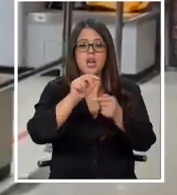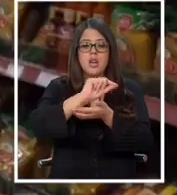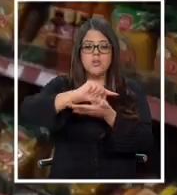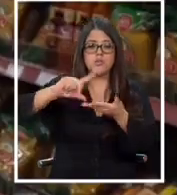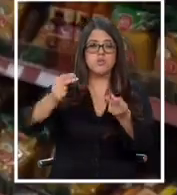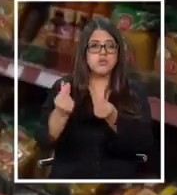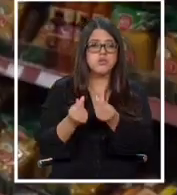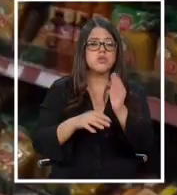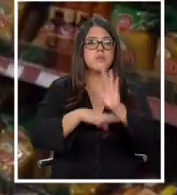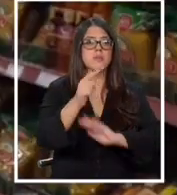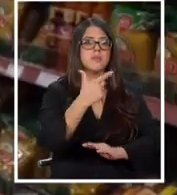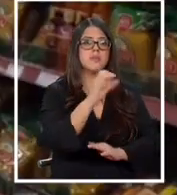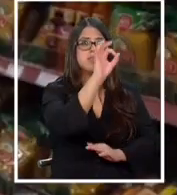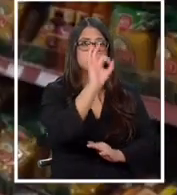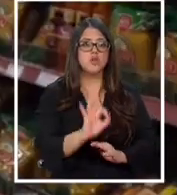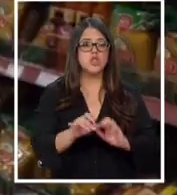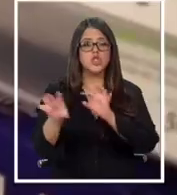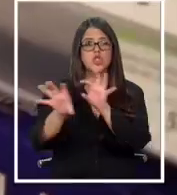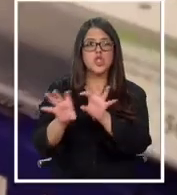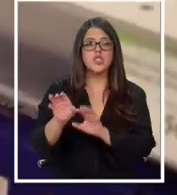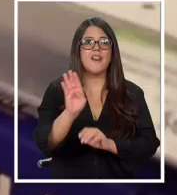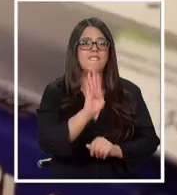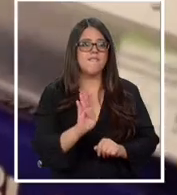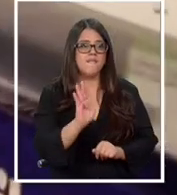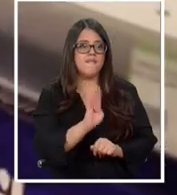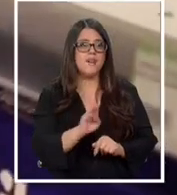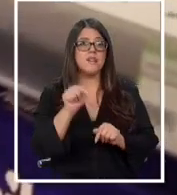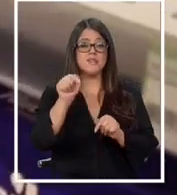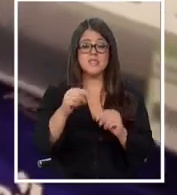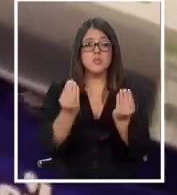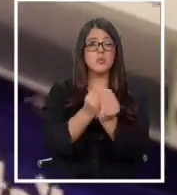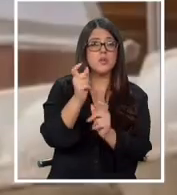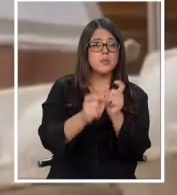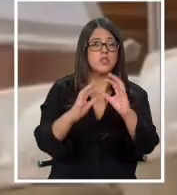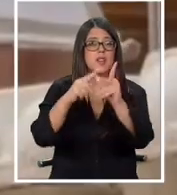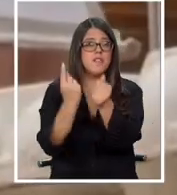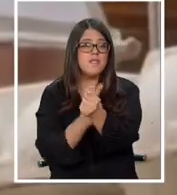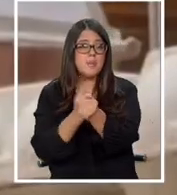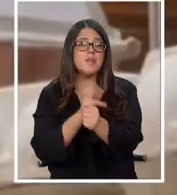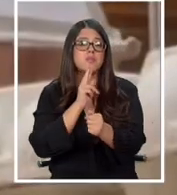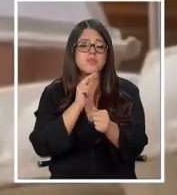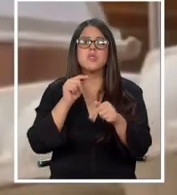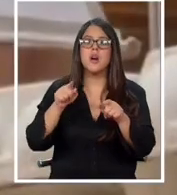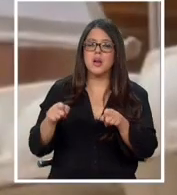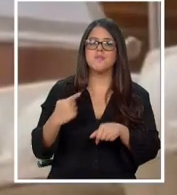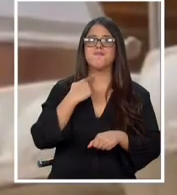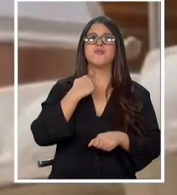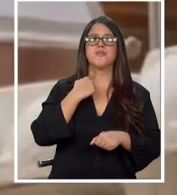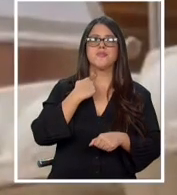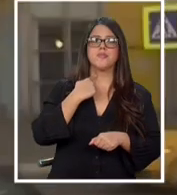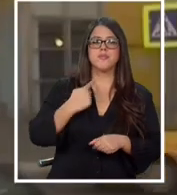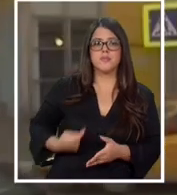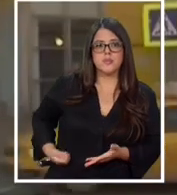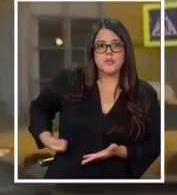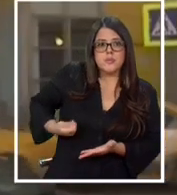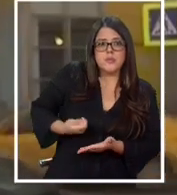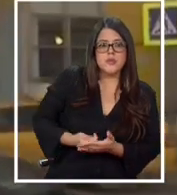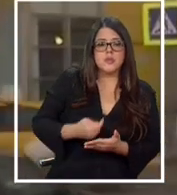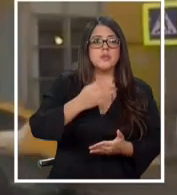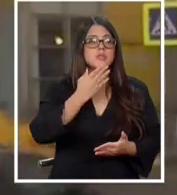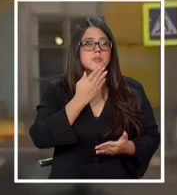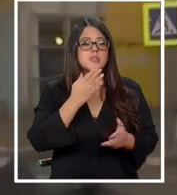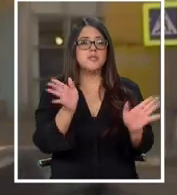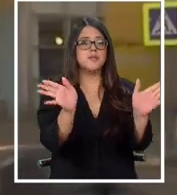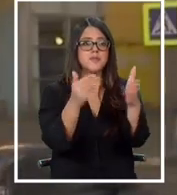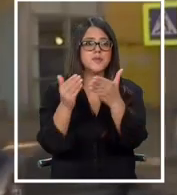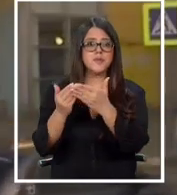de más del 70% en productos básicos que muchas familias rusas están sintiendo en sus bolsillos. Además del